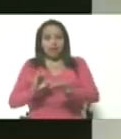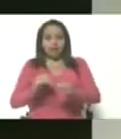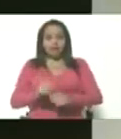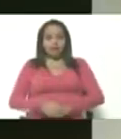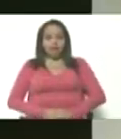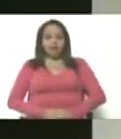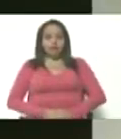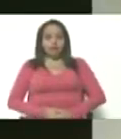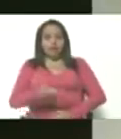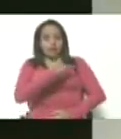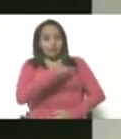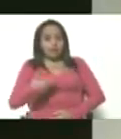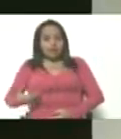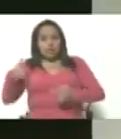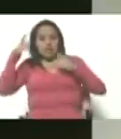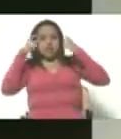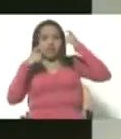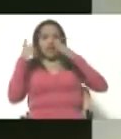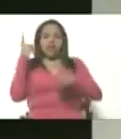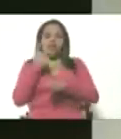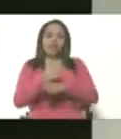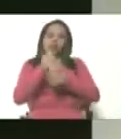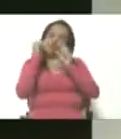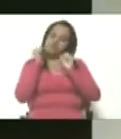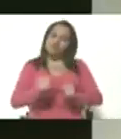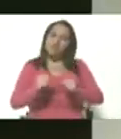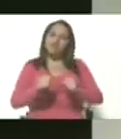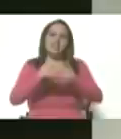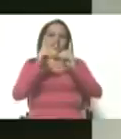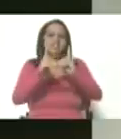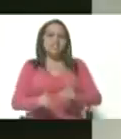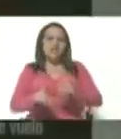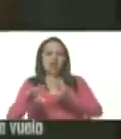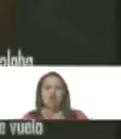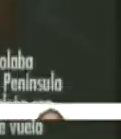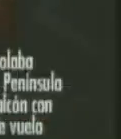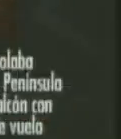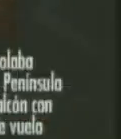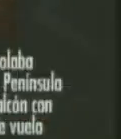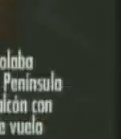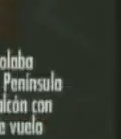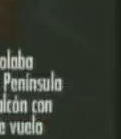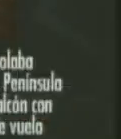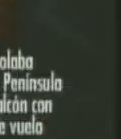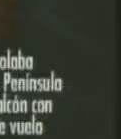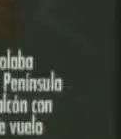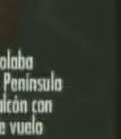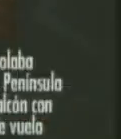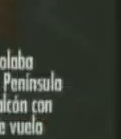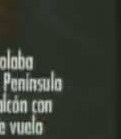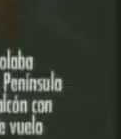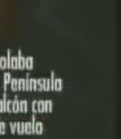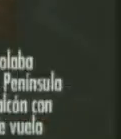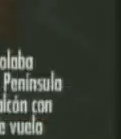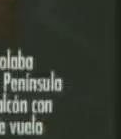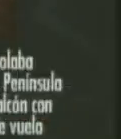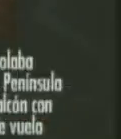Y el comandante Hugo Chávez tuvo que tomar la firme decisión de comprar 10 radares chinos de largo